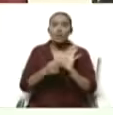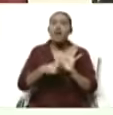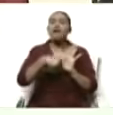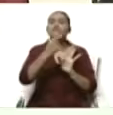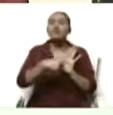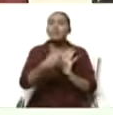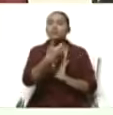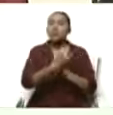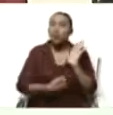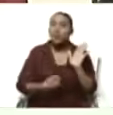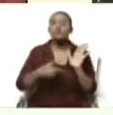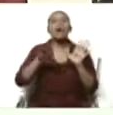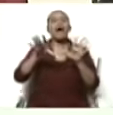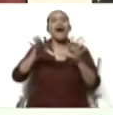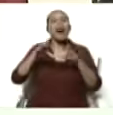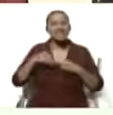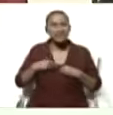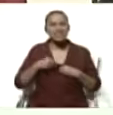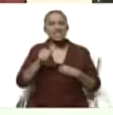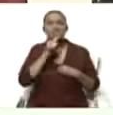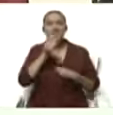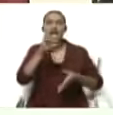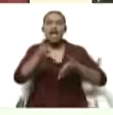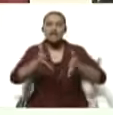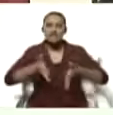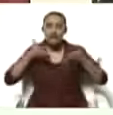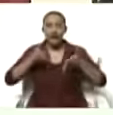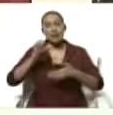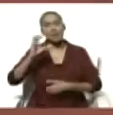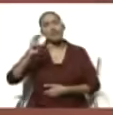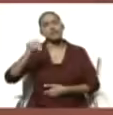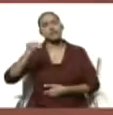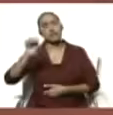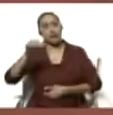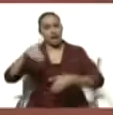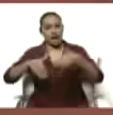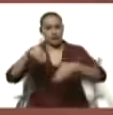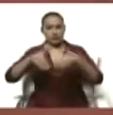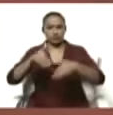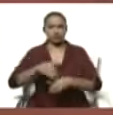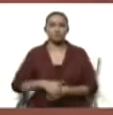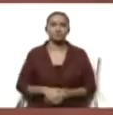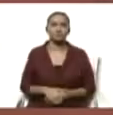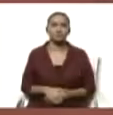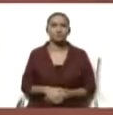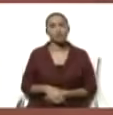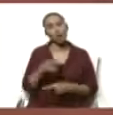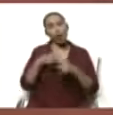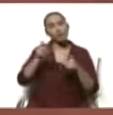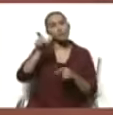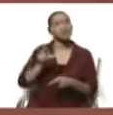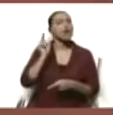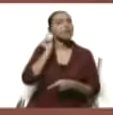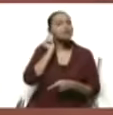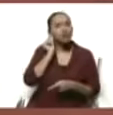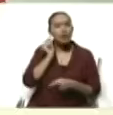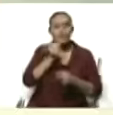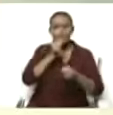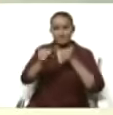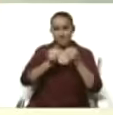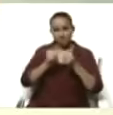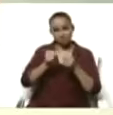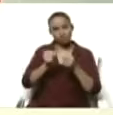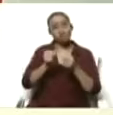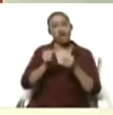para reconocer los resultados que emite el cne Gracias la segunda pregunta la realiza yene González por canal